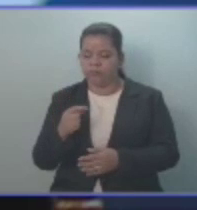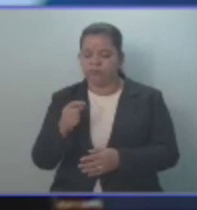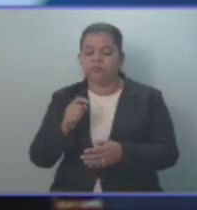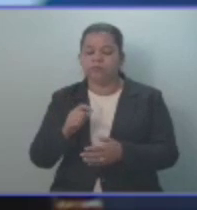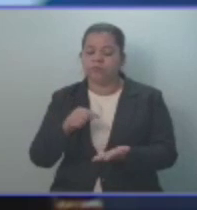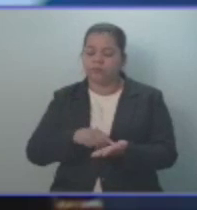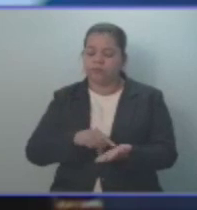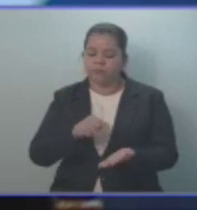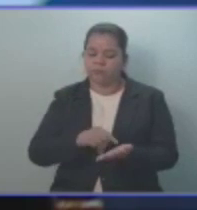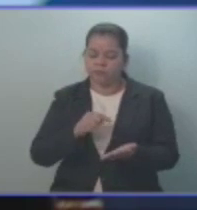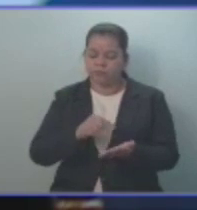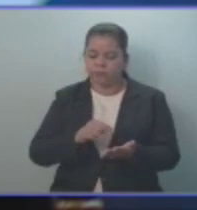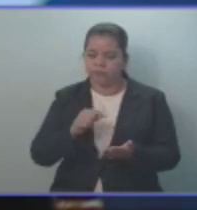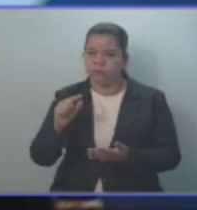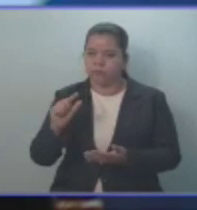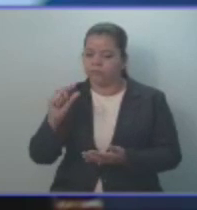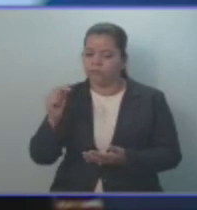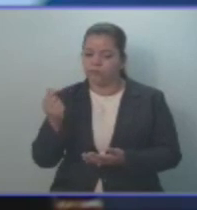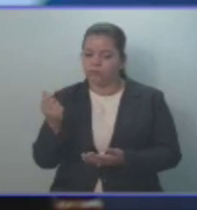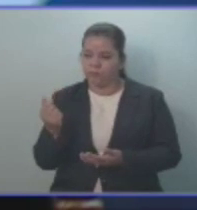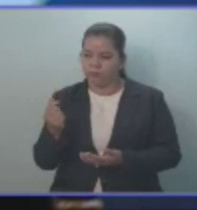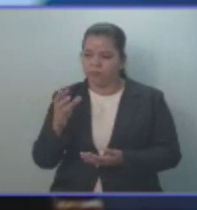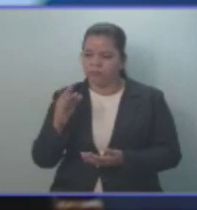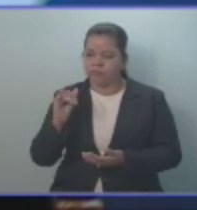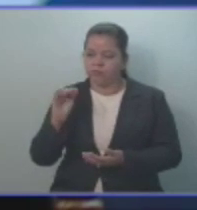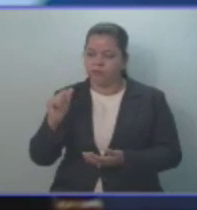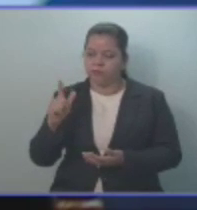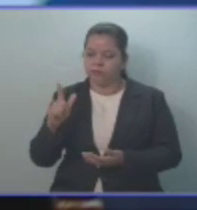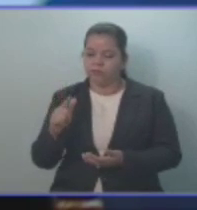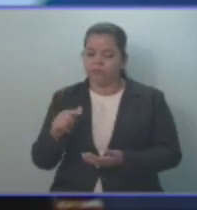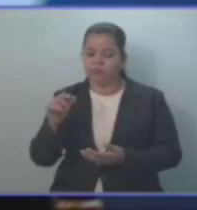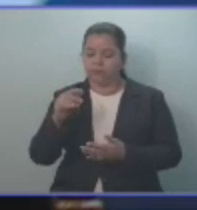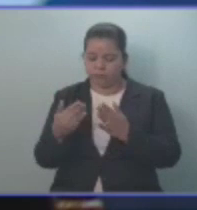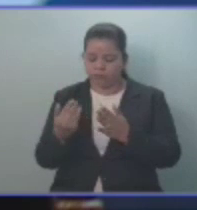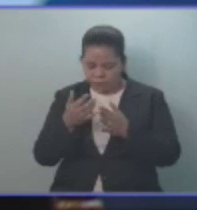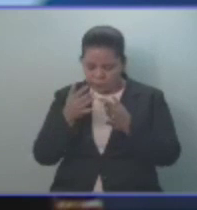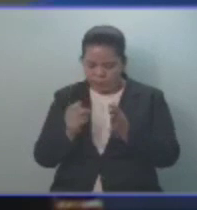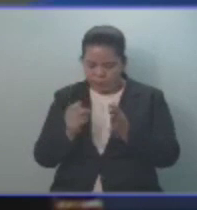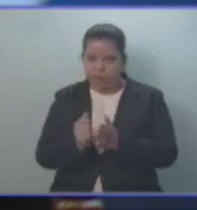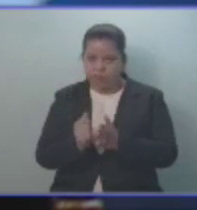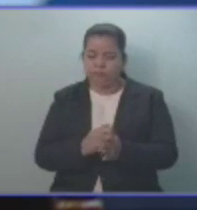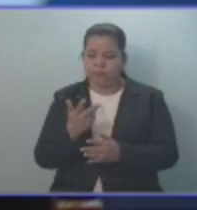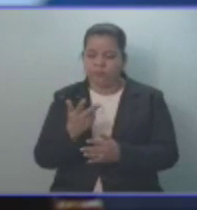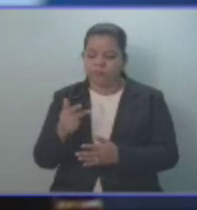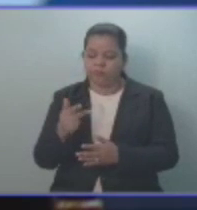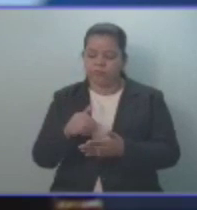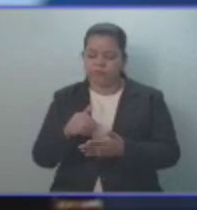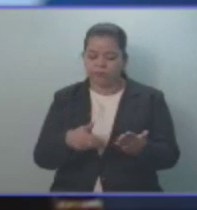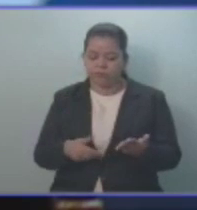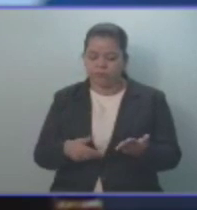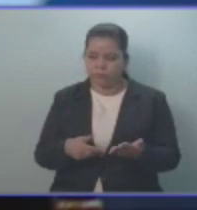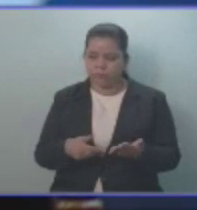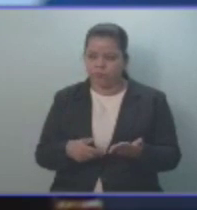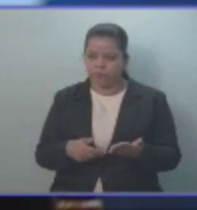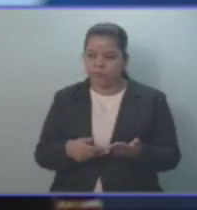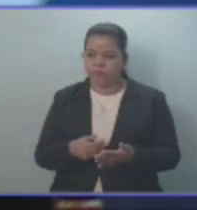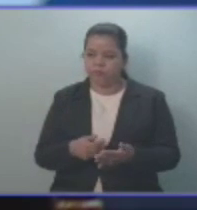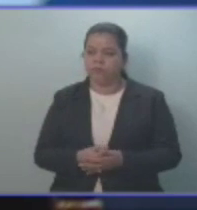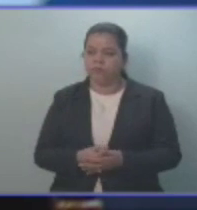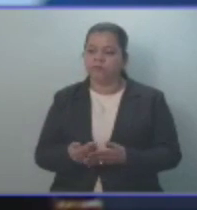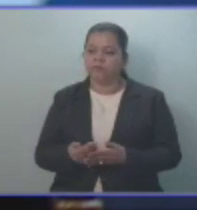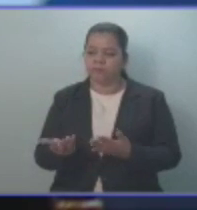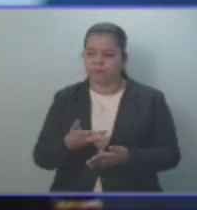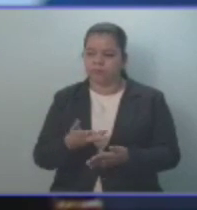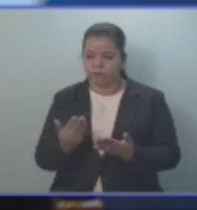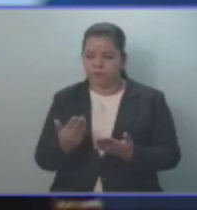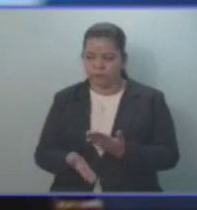créditos fiscales. Artículo 12, medidas precautorias. Artículo 13, documentos que se